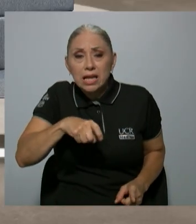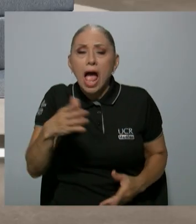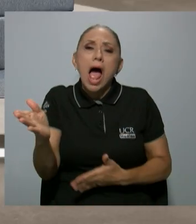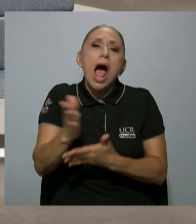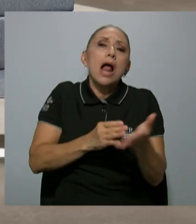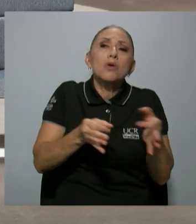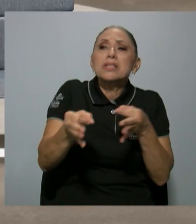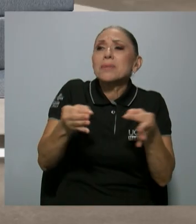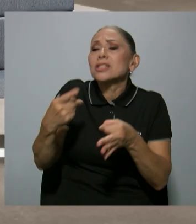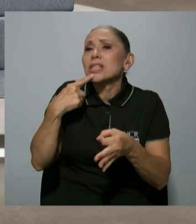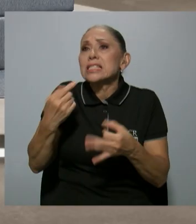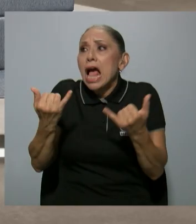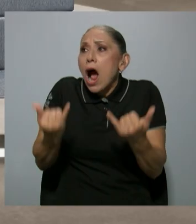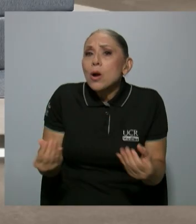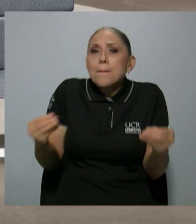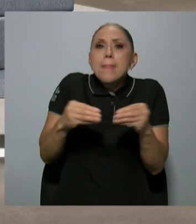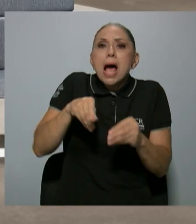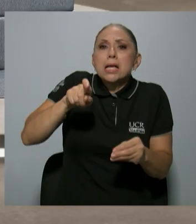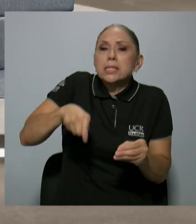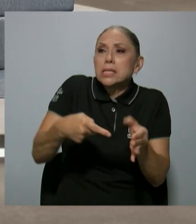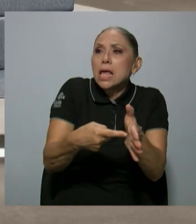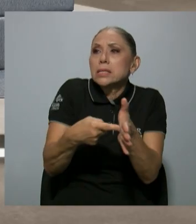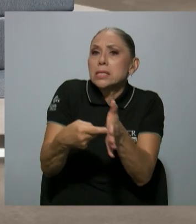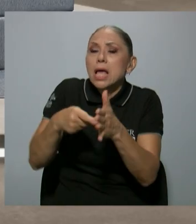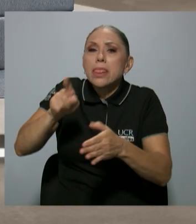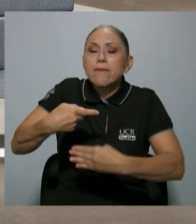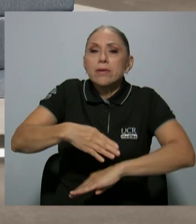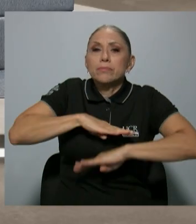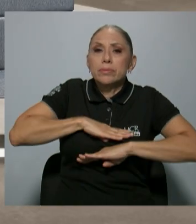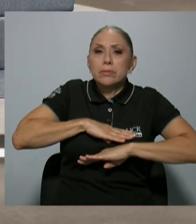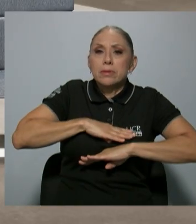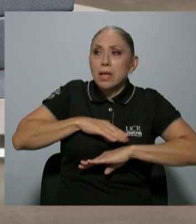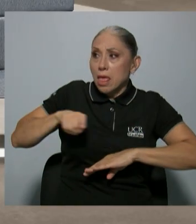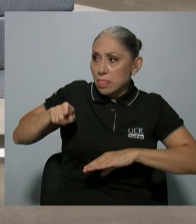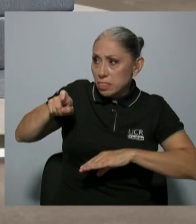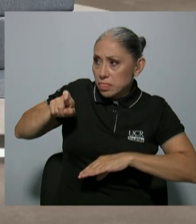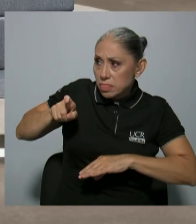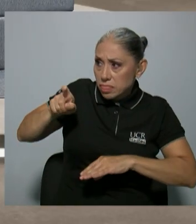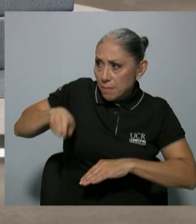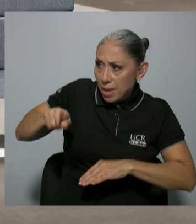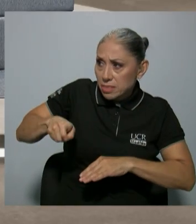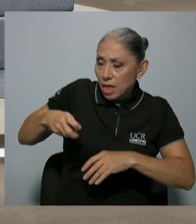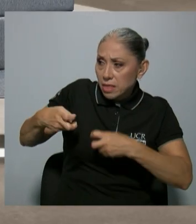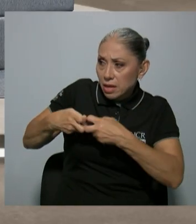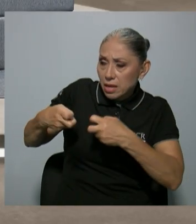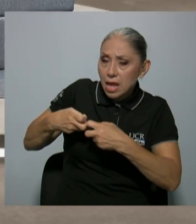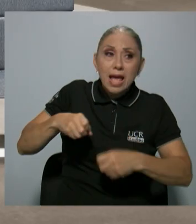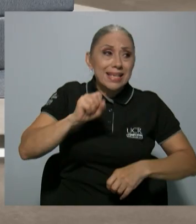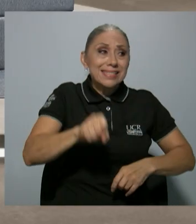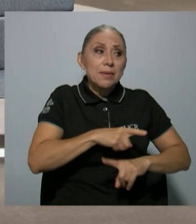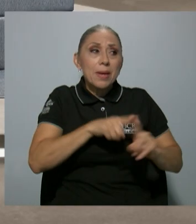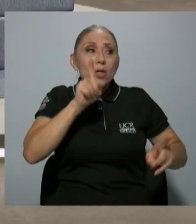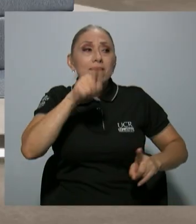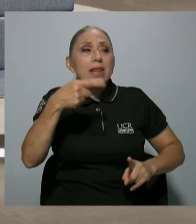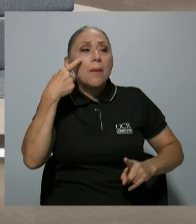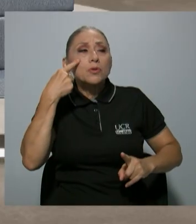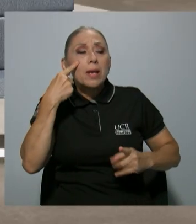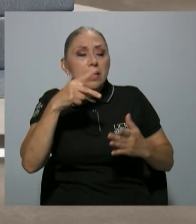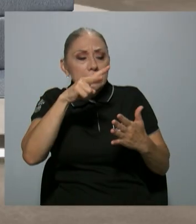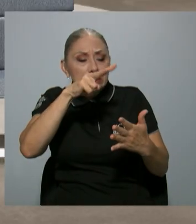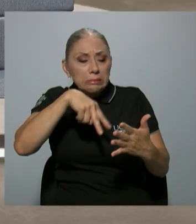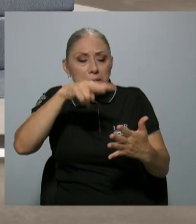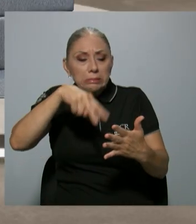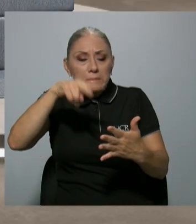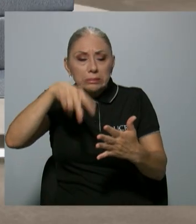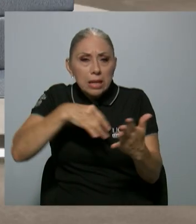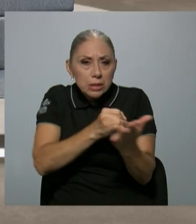la demanda está aumentando y hay que satisfacerla, de energía. Pero tendríamos que sentarnos a ver los datos de eso, de dónde vienen,